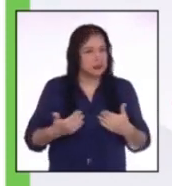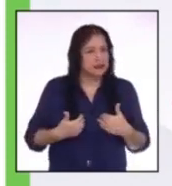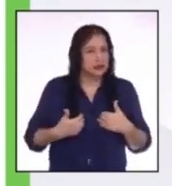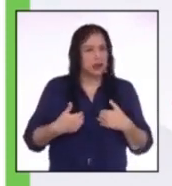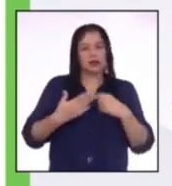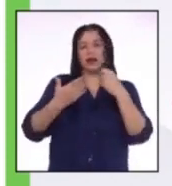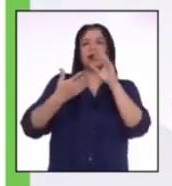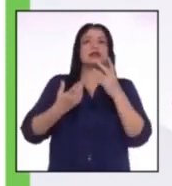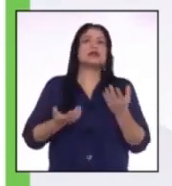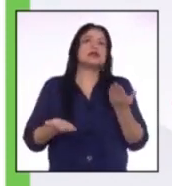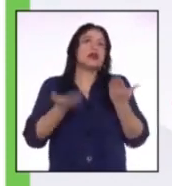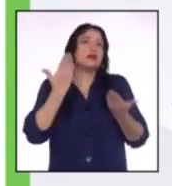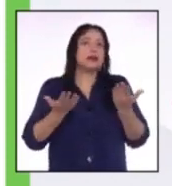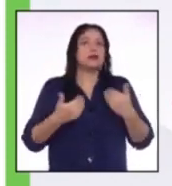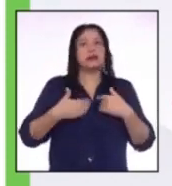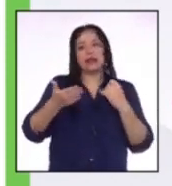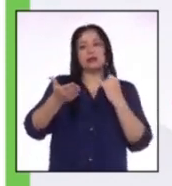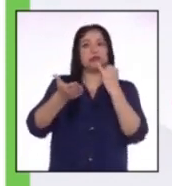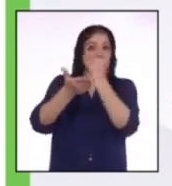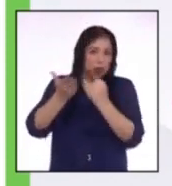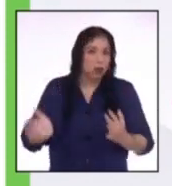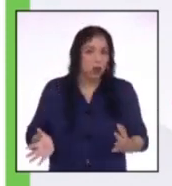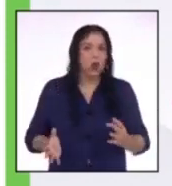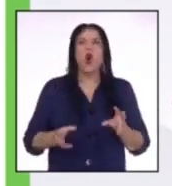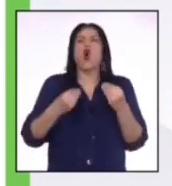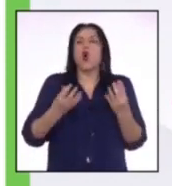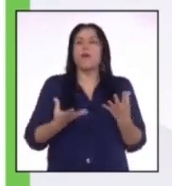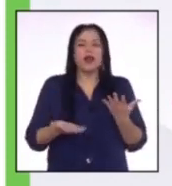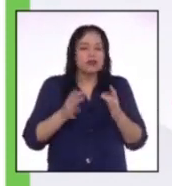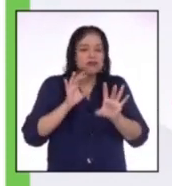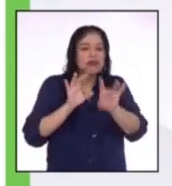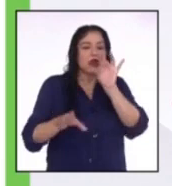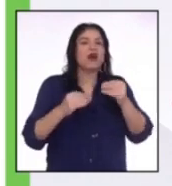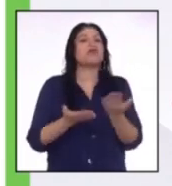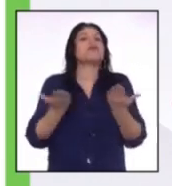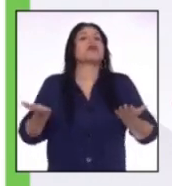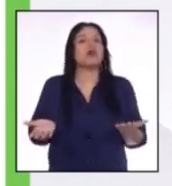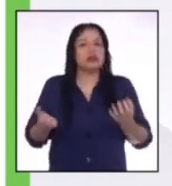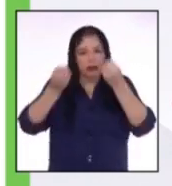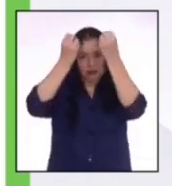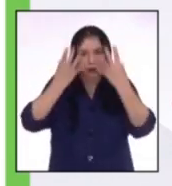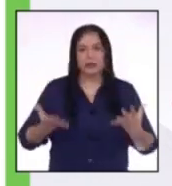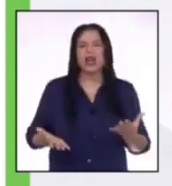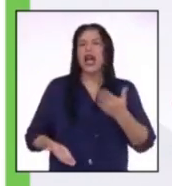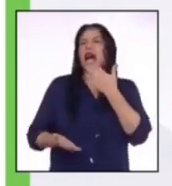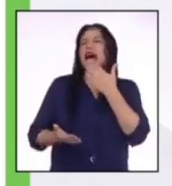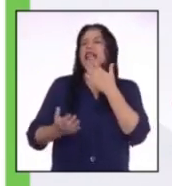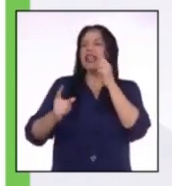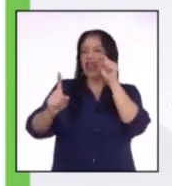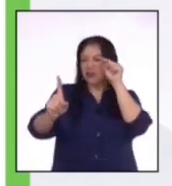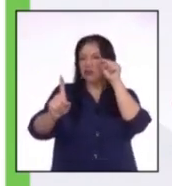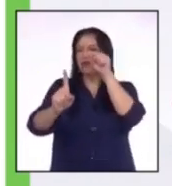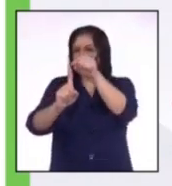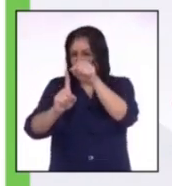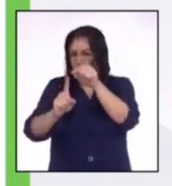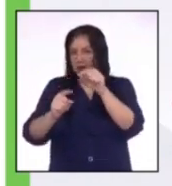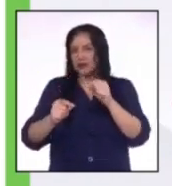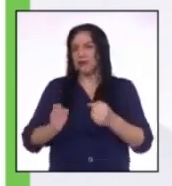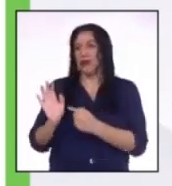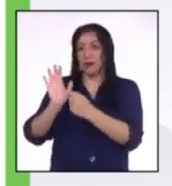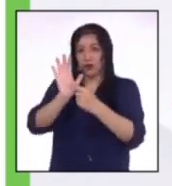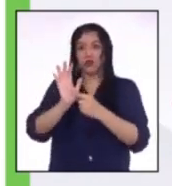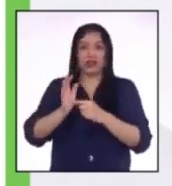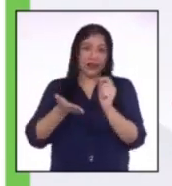incluirá gráficos como serán el de dónde provendrán quién es el público objetivo de nuestro texto